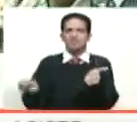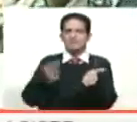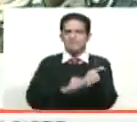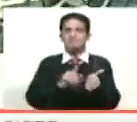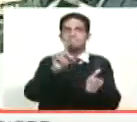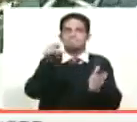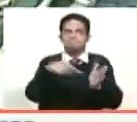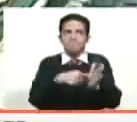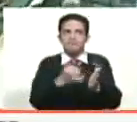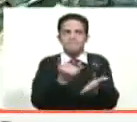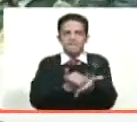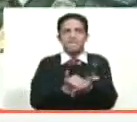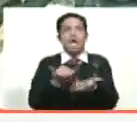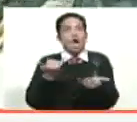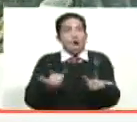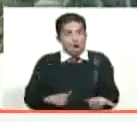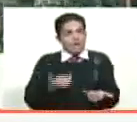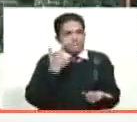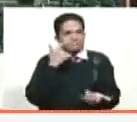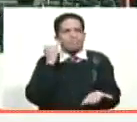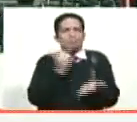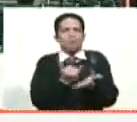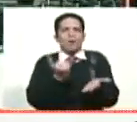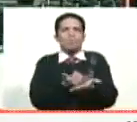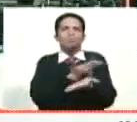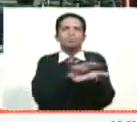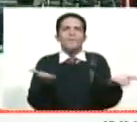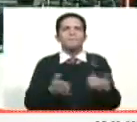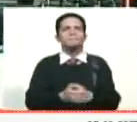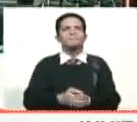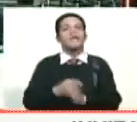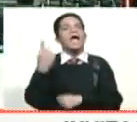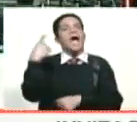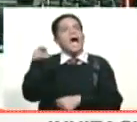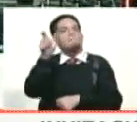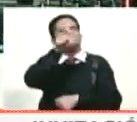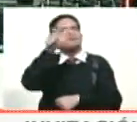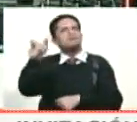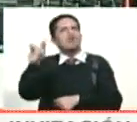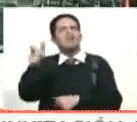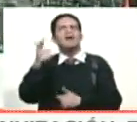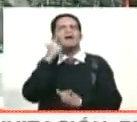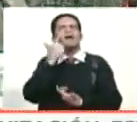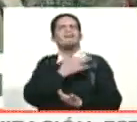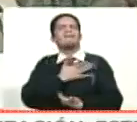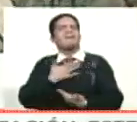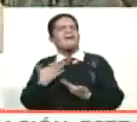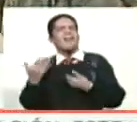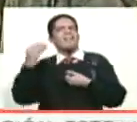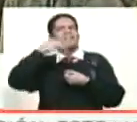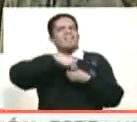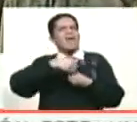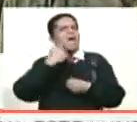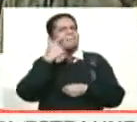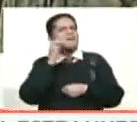Hoy está a prueba. Hay quienes amenazan a Venezuela de una intervención militar gringa.